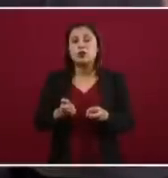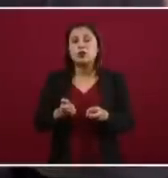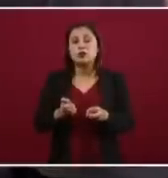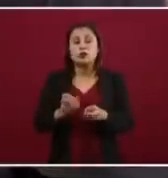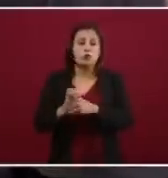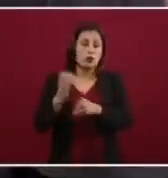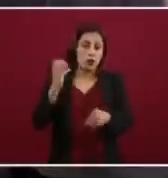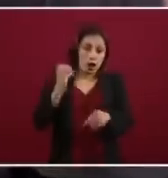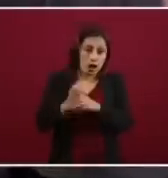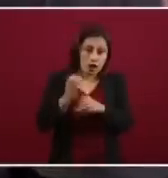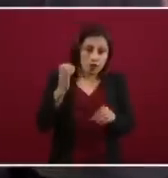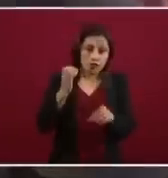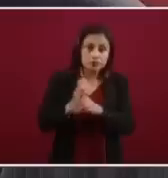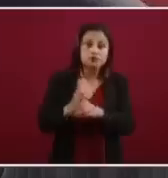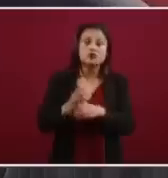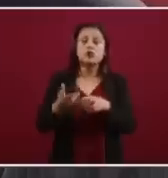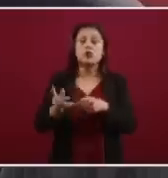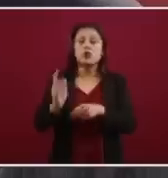transporte,